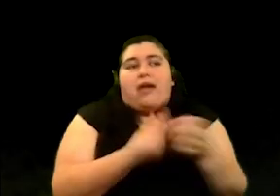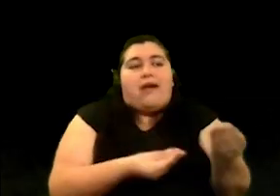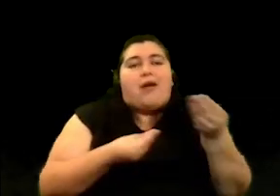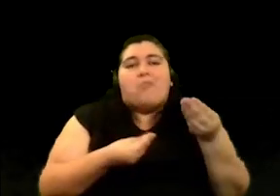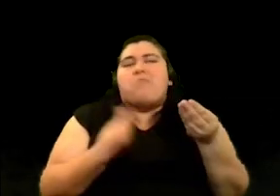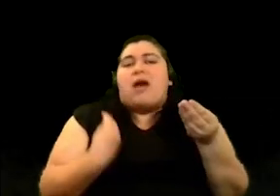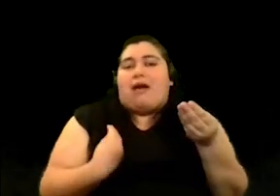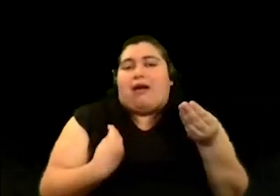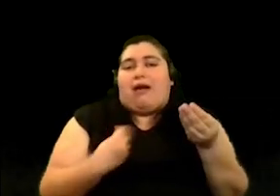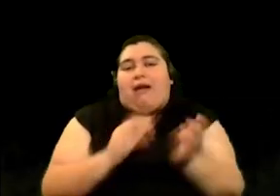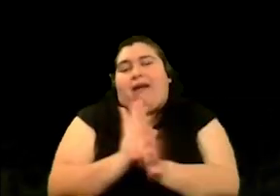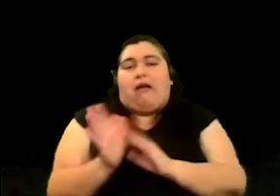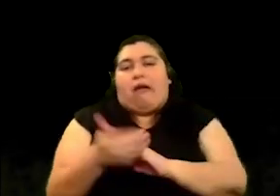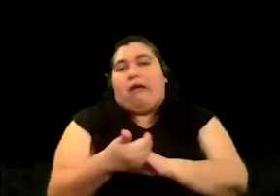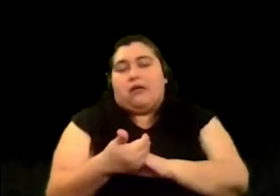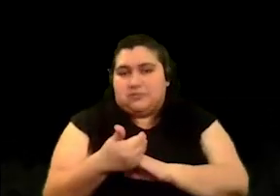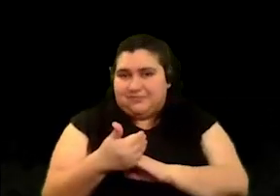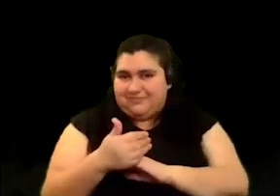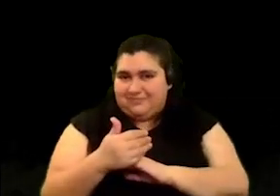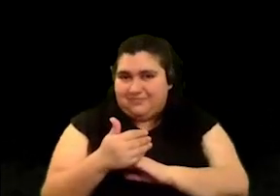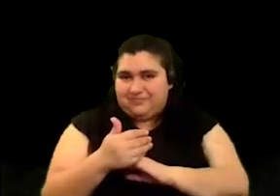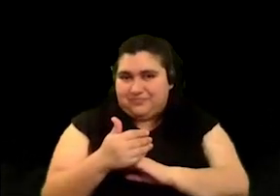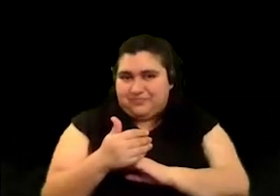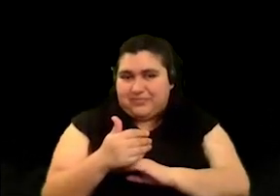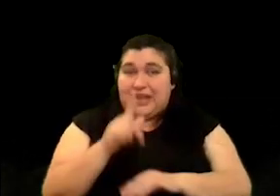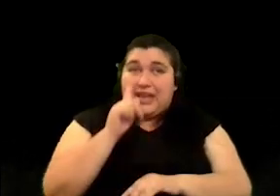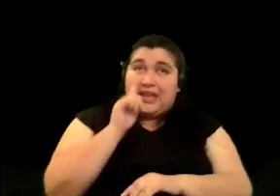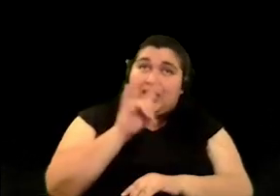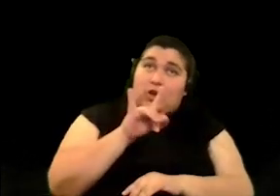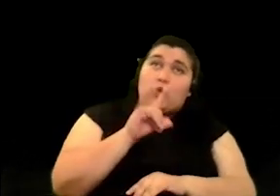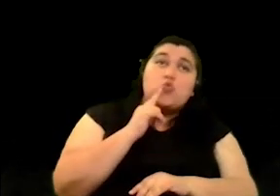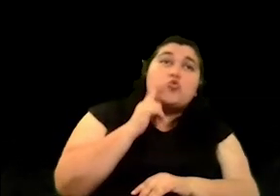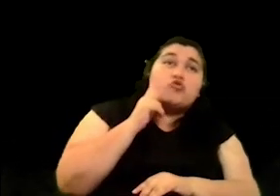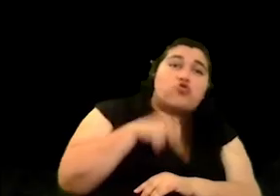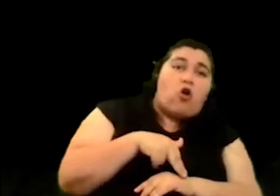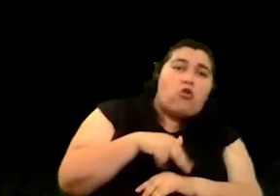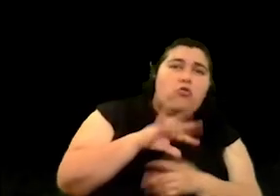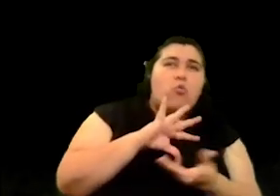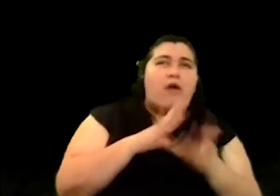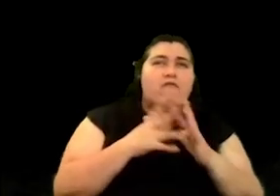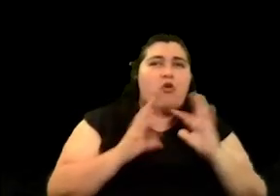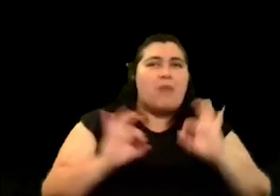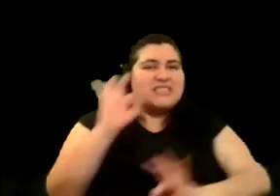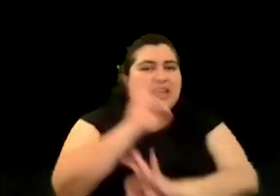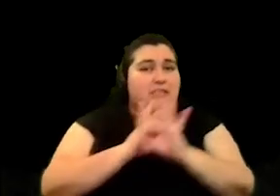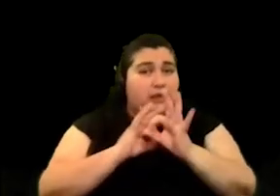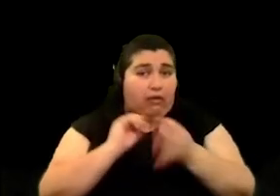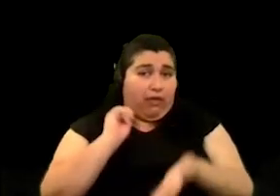eludir, y ya sabemos que la elusión es un mecanismo de impago